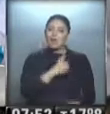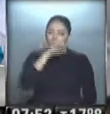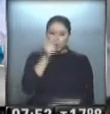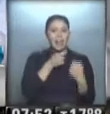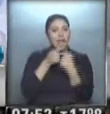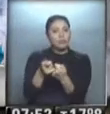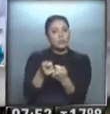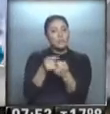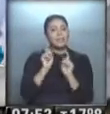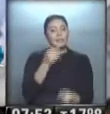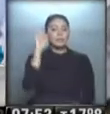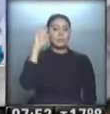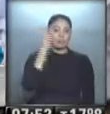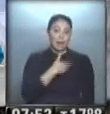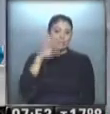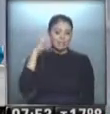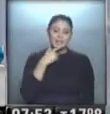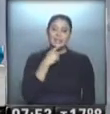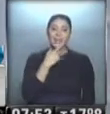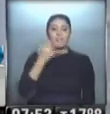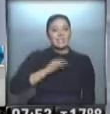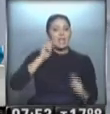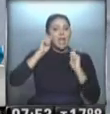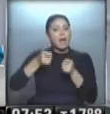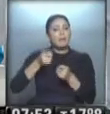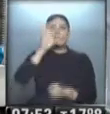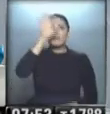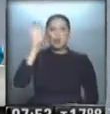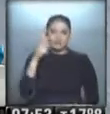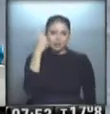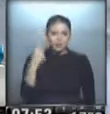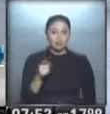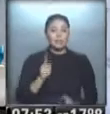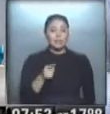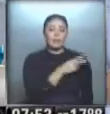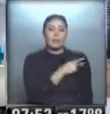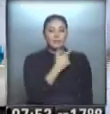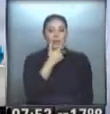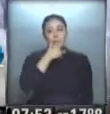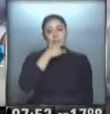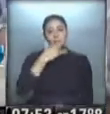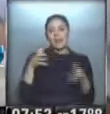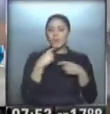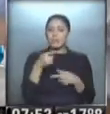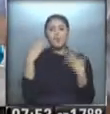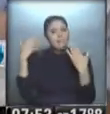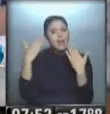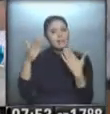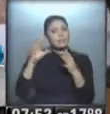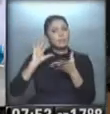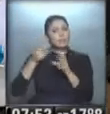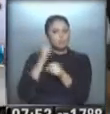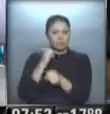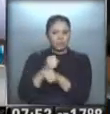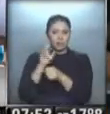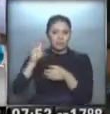nacional y a la decisión de la presidenta de respaldar a las provincias por su parte abel medina felicitó al mandatario por el desempeño del frente cívico por